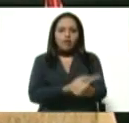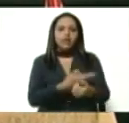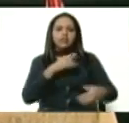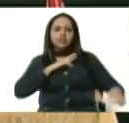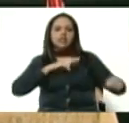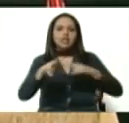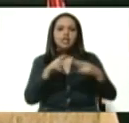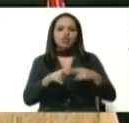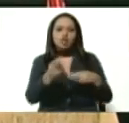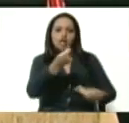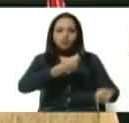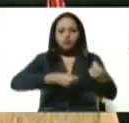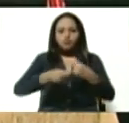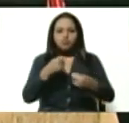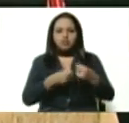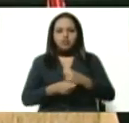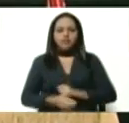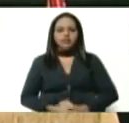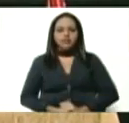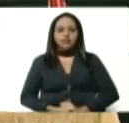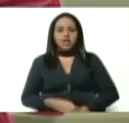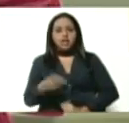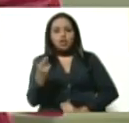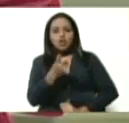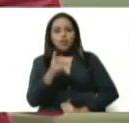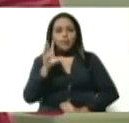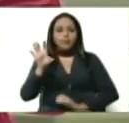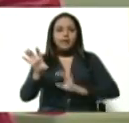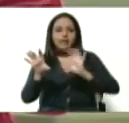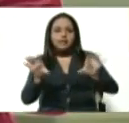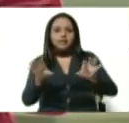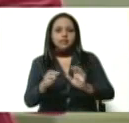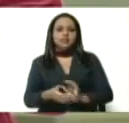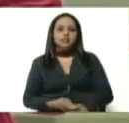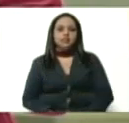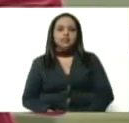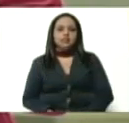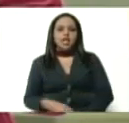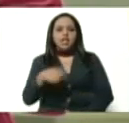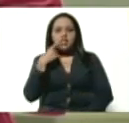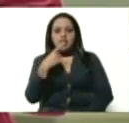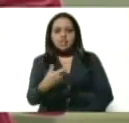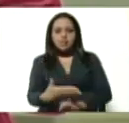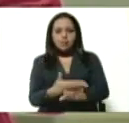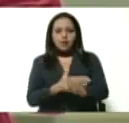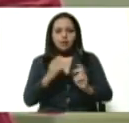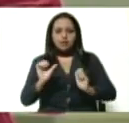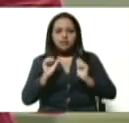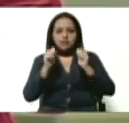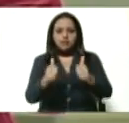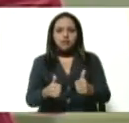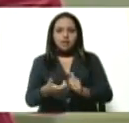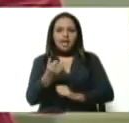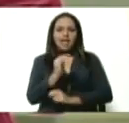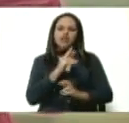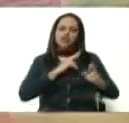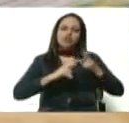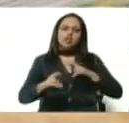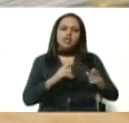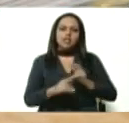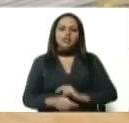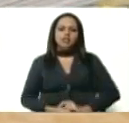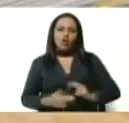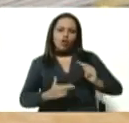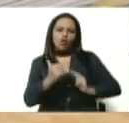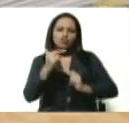relaciones comerciales y económicas entre ambos países. Lo decíamos al principio de esta transmisión, ha sido una relación que se ha